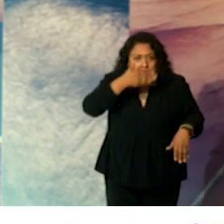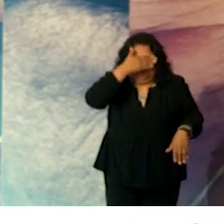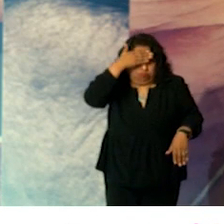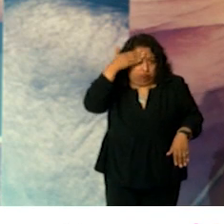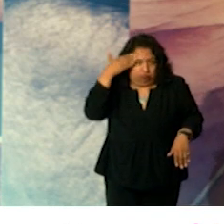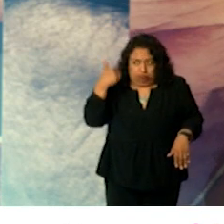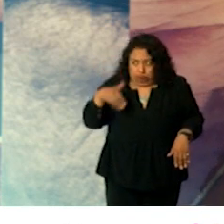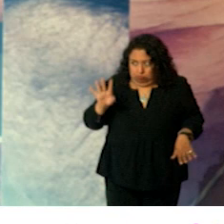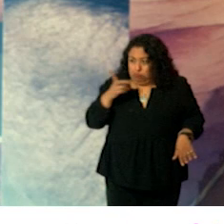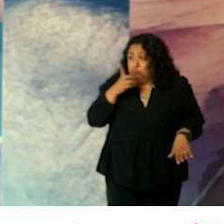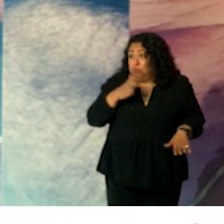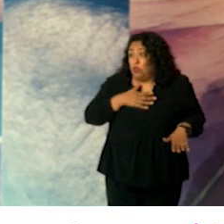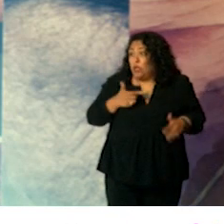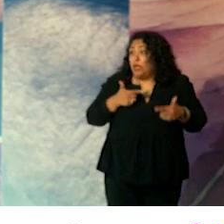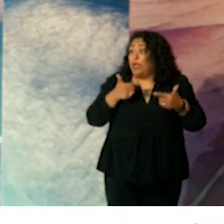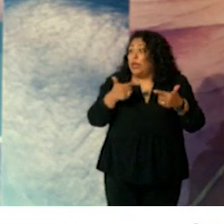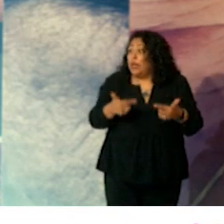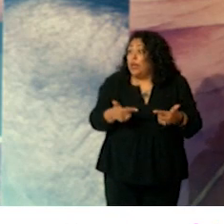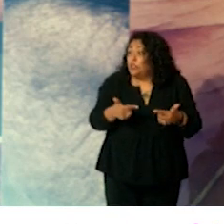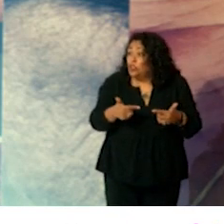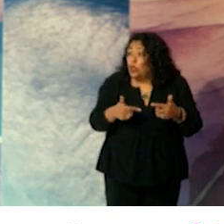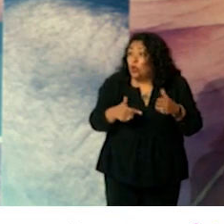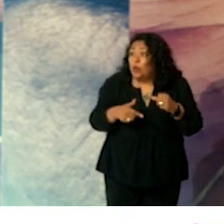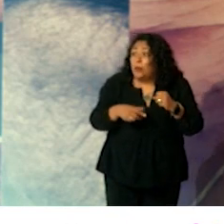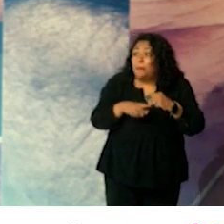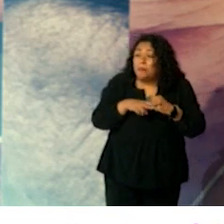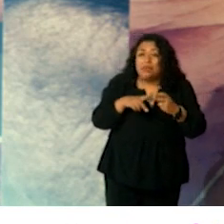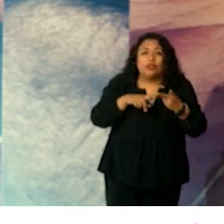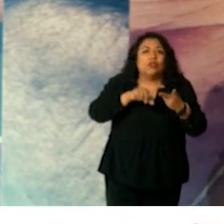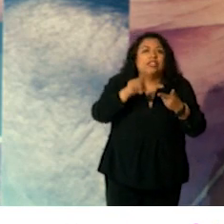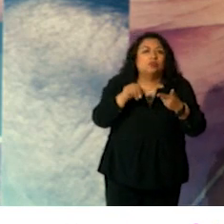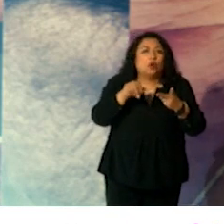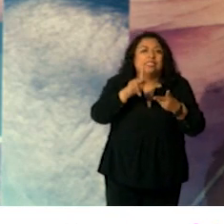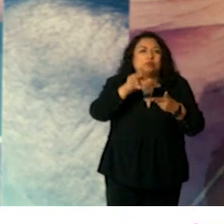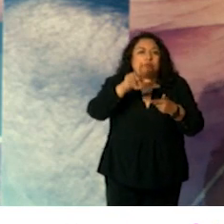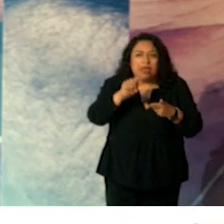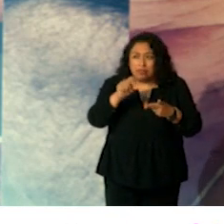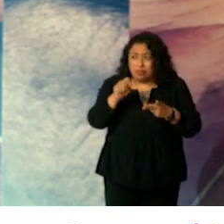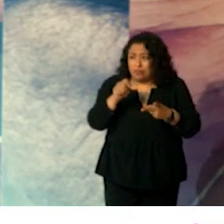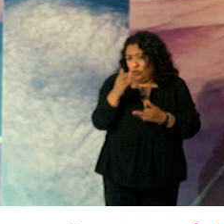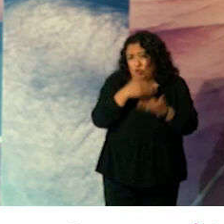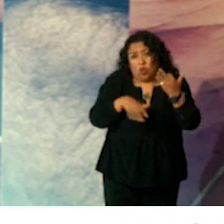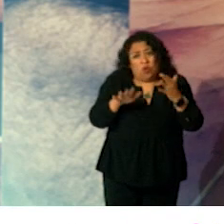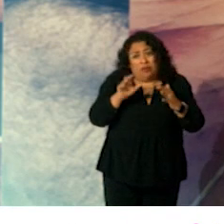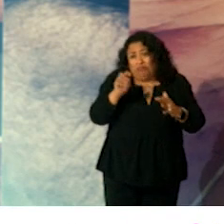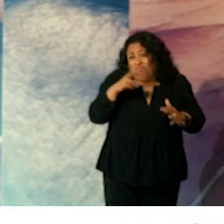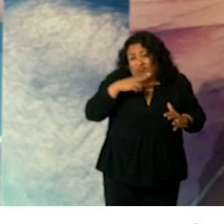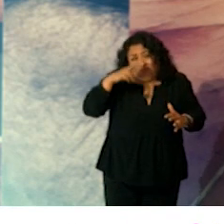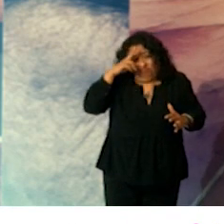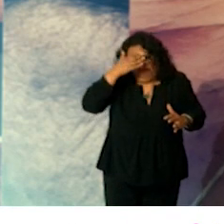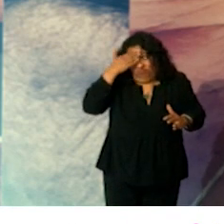Nosotros podemos decir, somos la generación del vidrio, después vino la generación del PET. No somos nosotros, somos todos sin querer, por